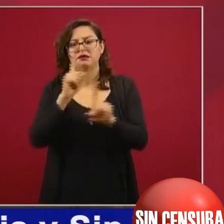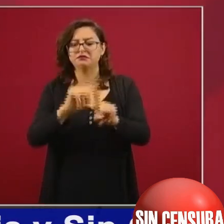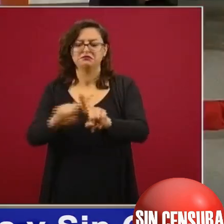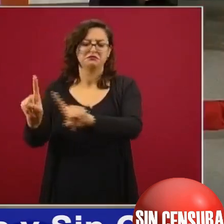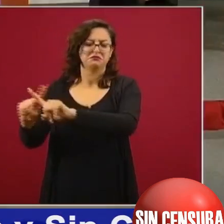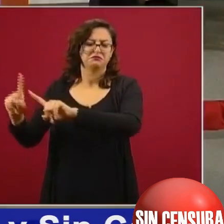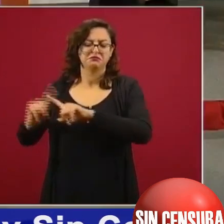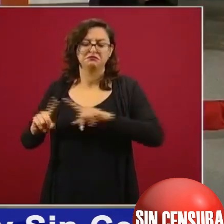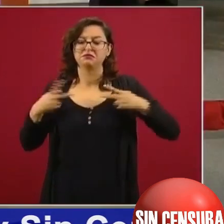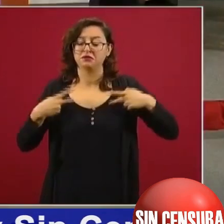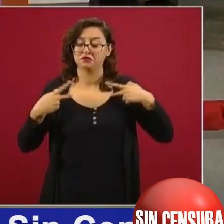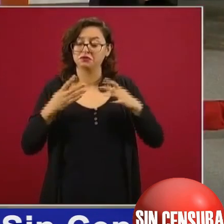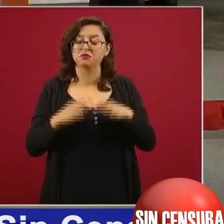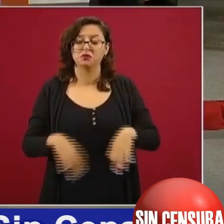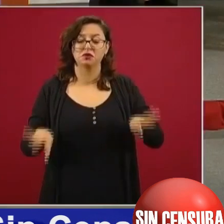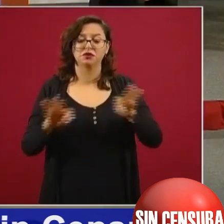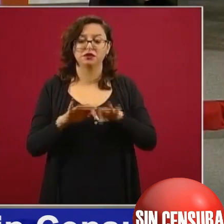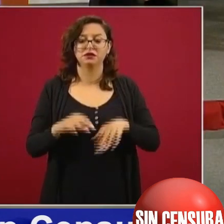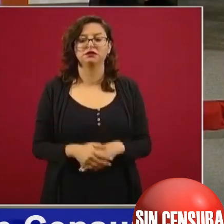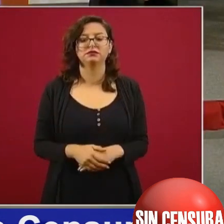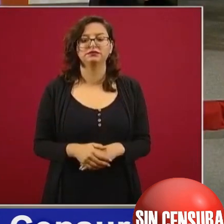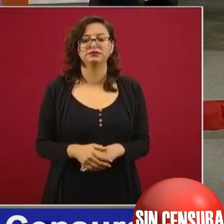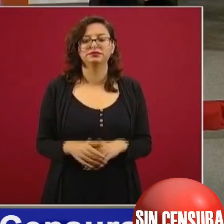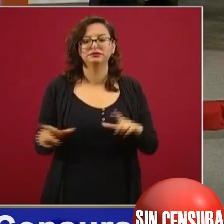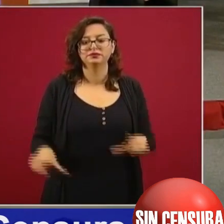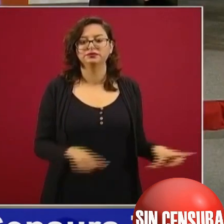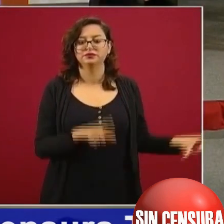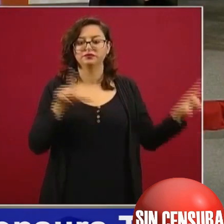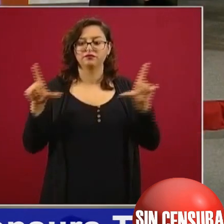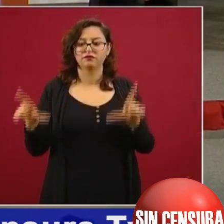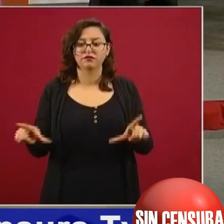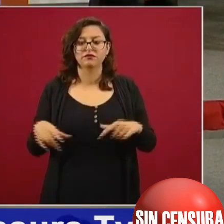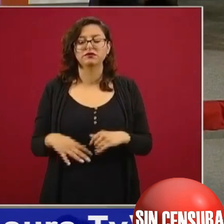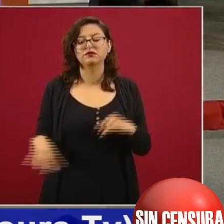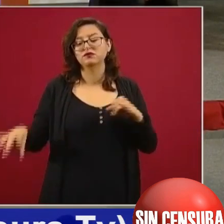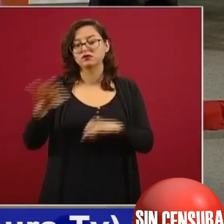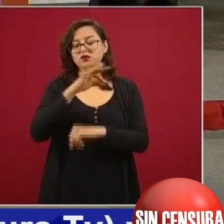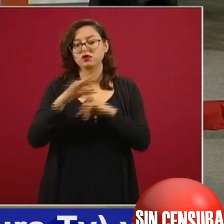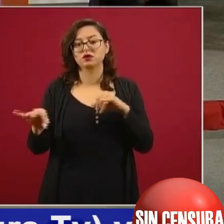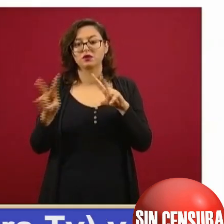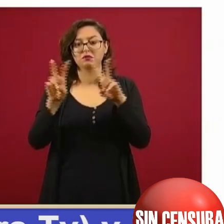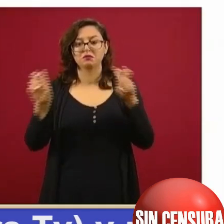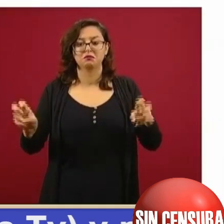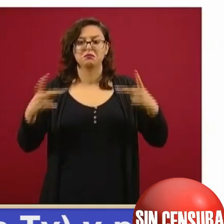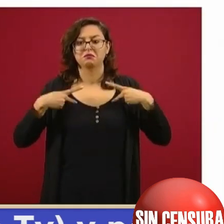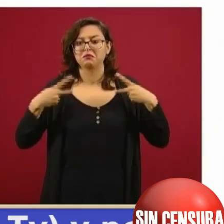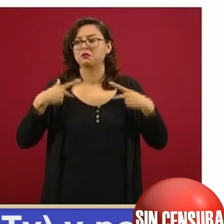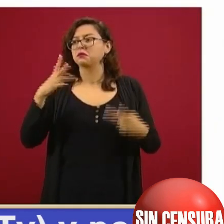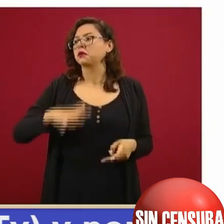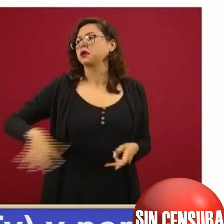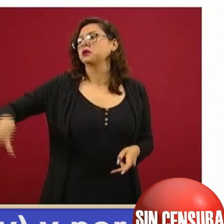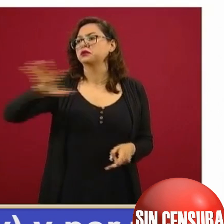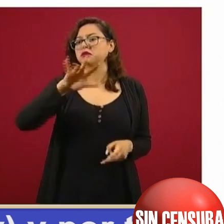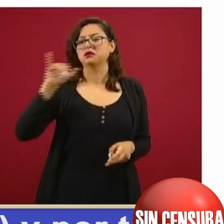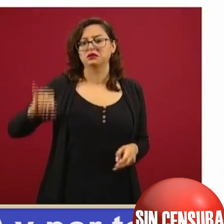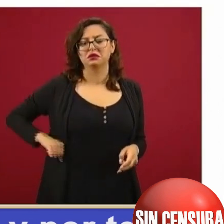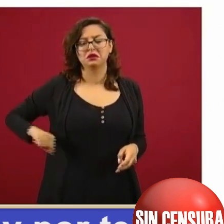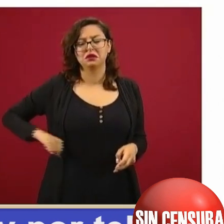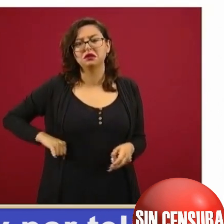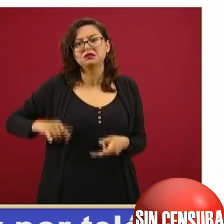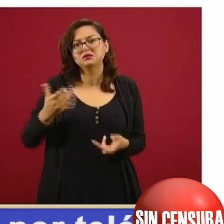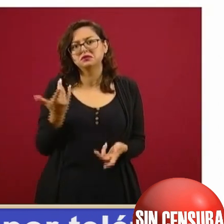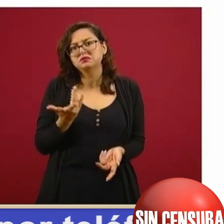del personal. En la última imagen, lo que quisiera es comentar un asunto que es de interés público. Hemos